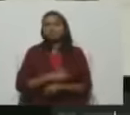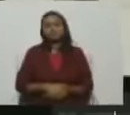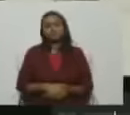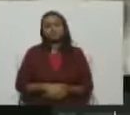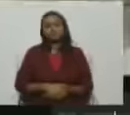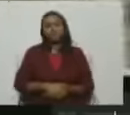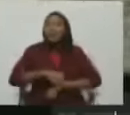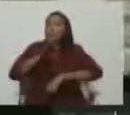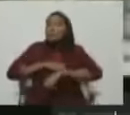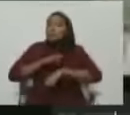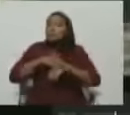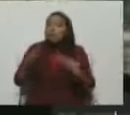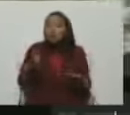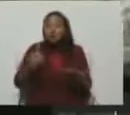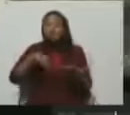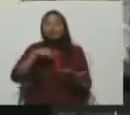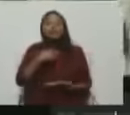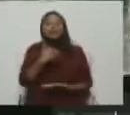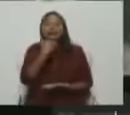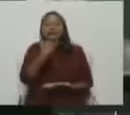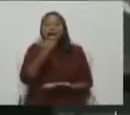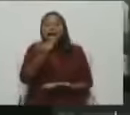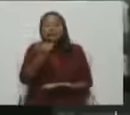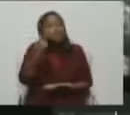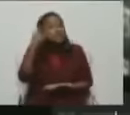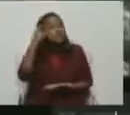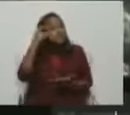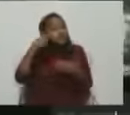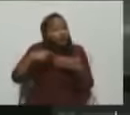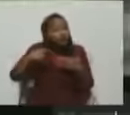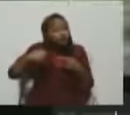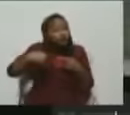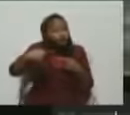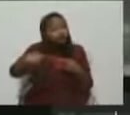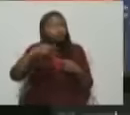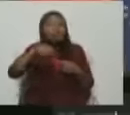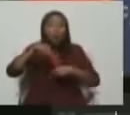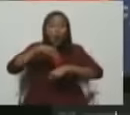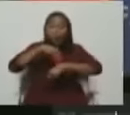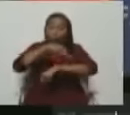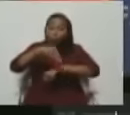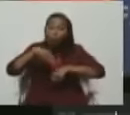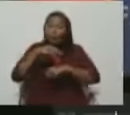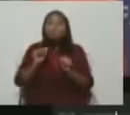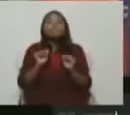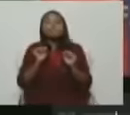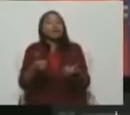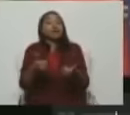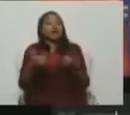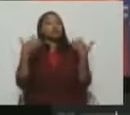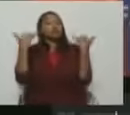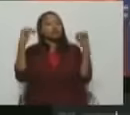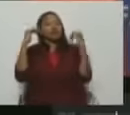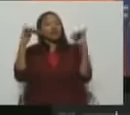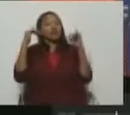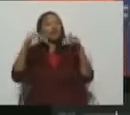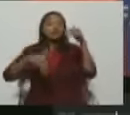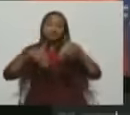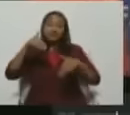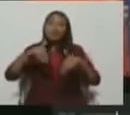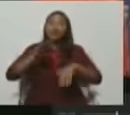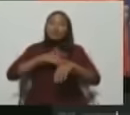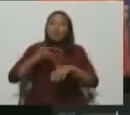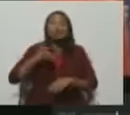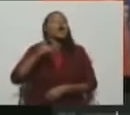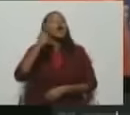prácticamente a días, a horas de celebrar un evento electoral de tantos que hemos celebrado en estos últimos